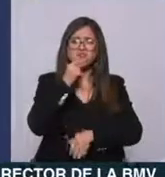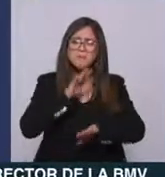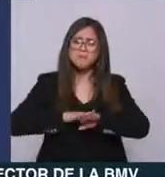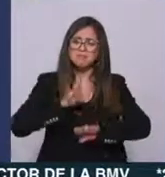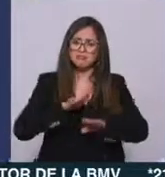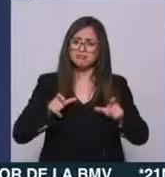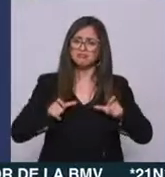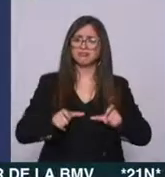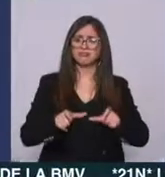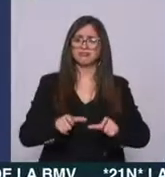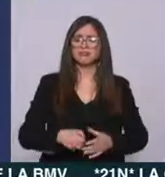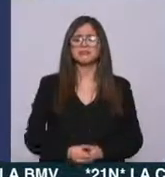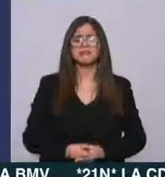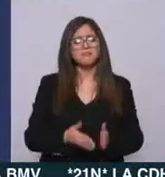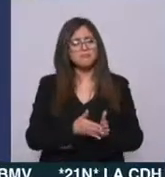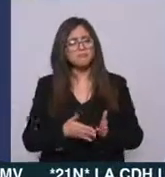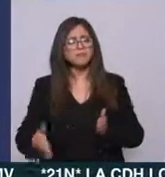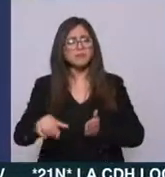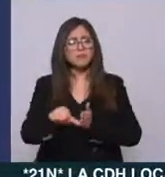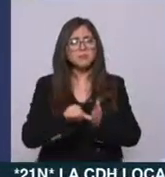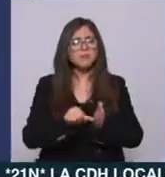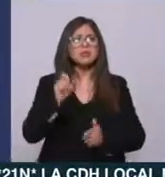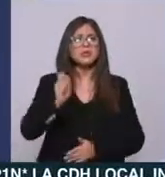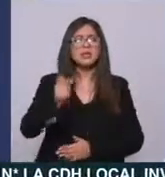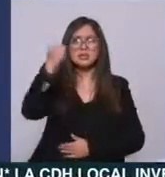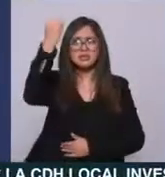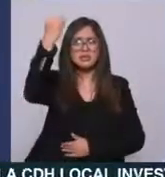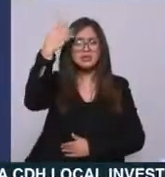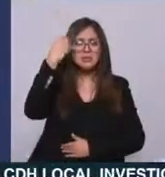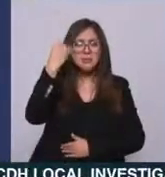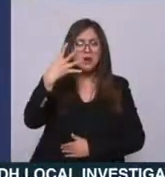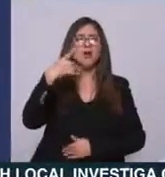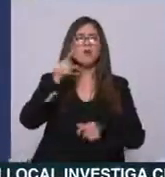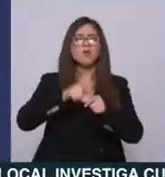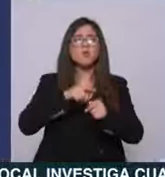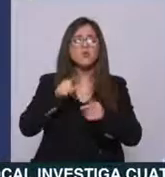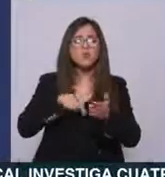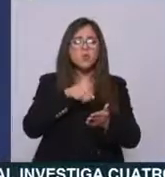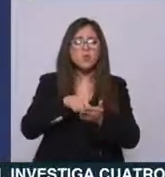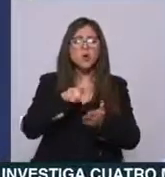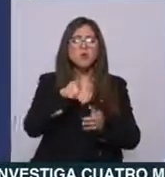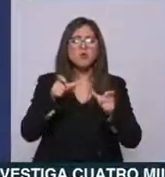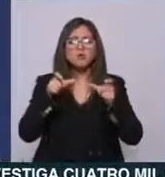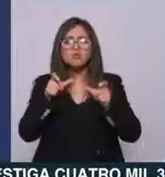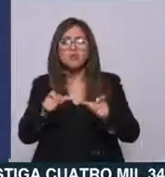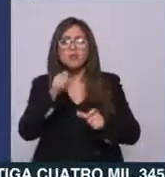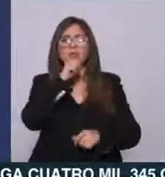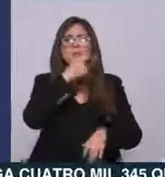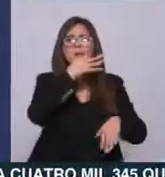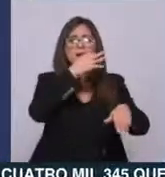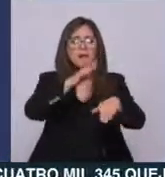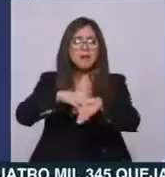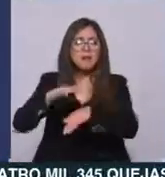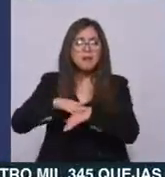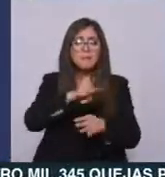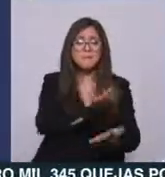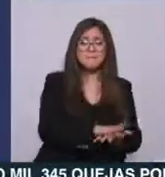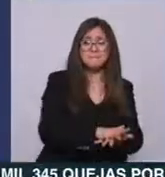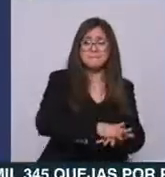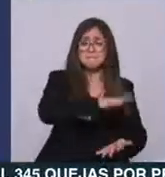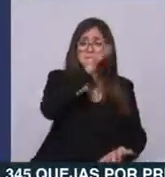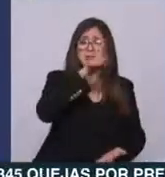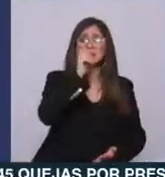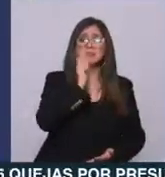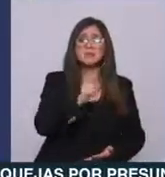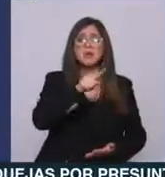Durante los últimos meses, diversas organizaciones como Semáforo Delictivo y Observatorio Nacional Ciudadano han alertado sobre el incremento en los